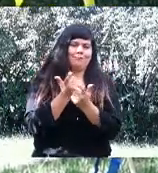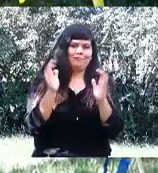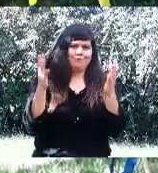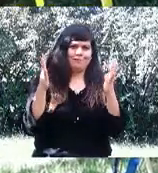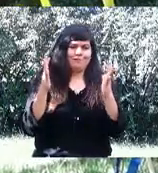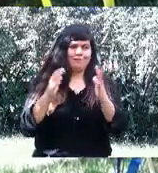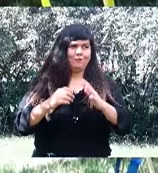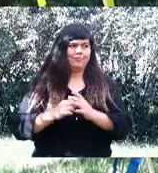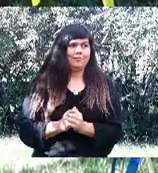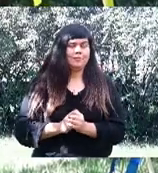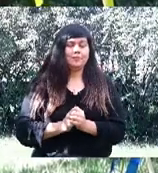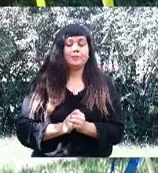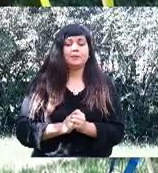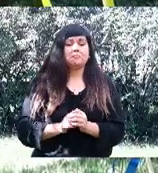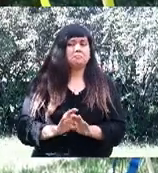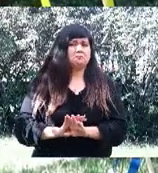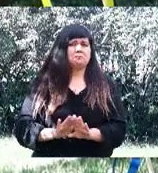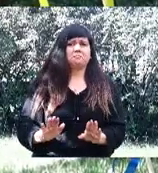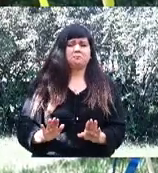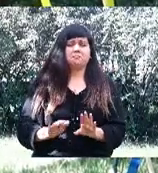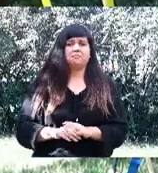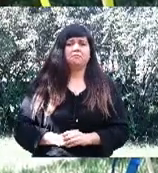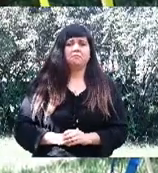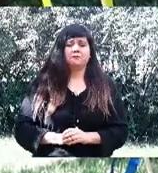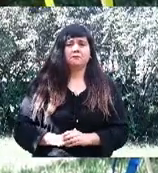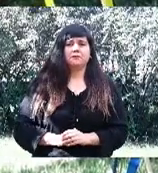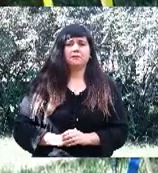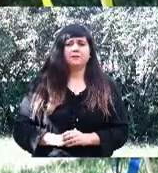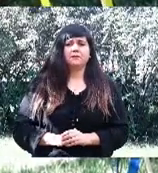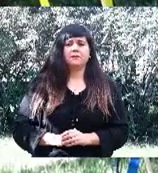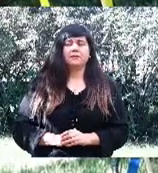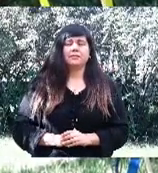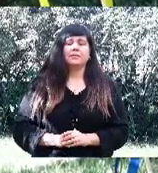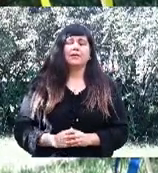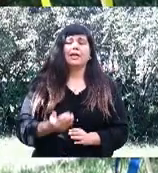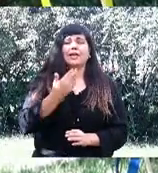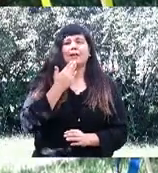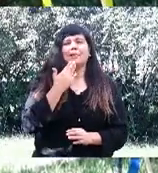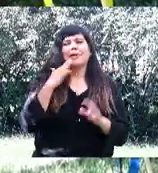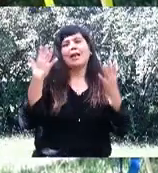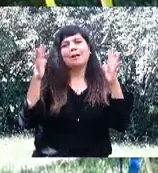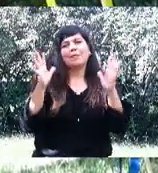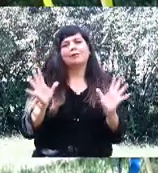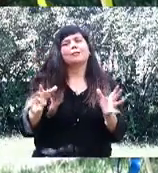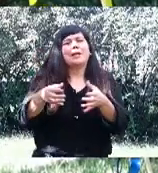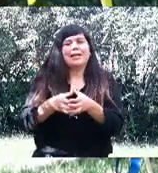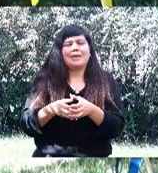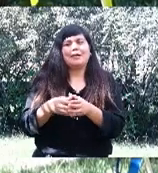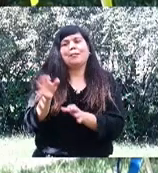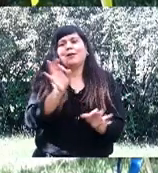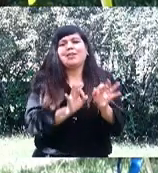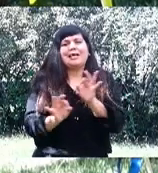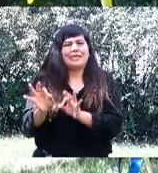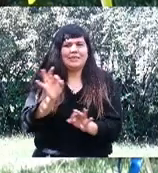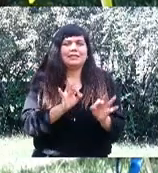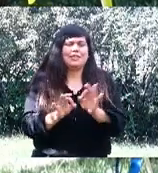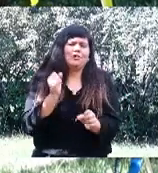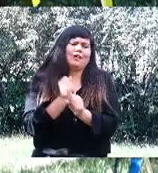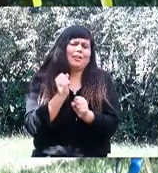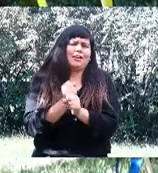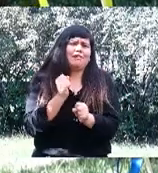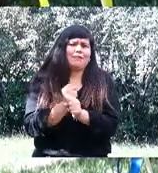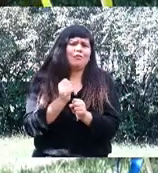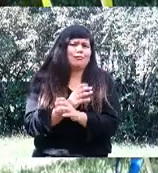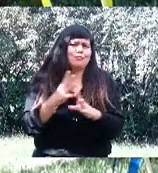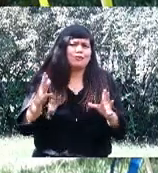ahí eso y eh Bueno también les quiero pedir un aplauso para el equipo de diseño gráfico que trabajó mucho en esto y